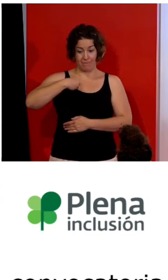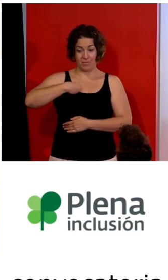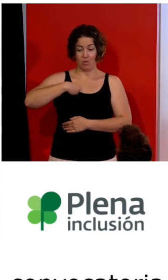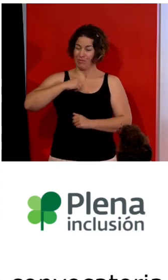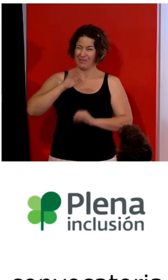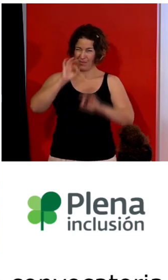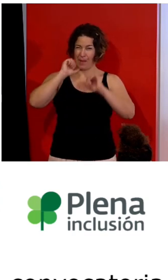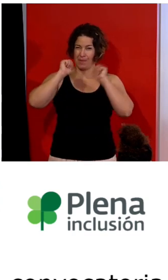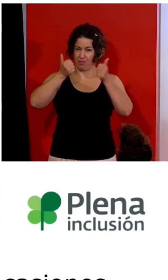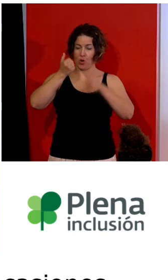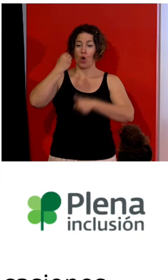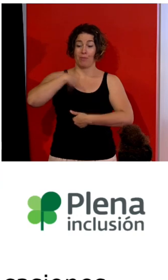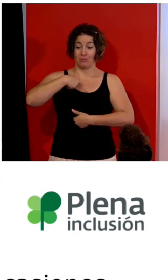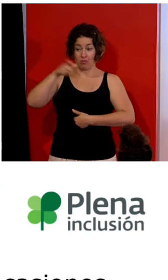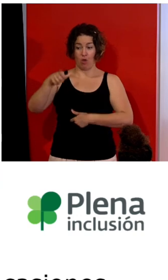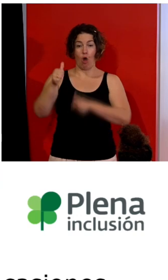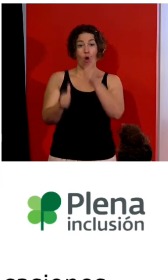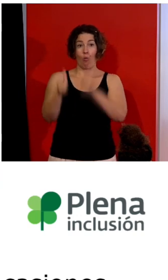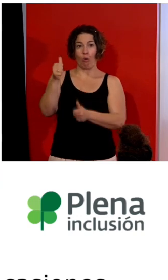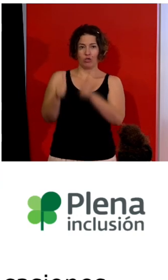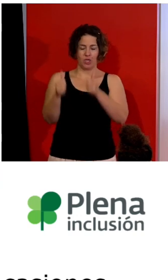principio, el que los propios opositores fueran